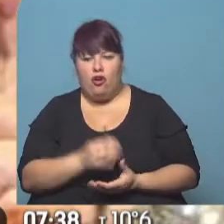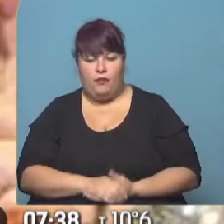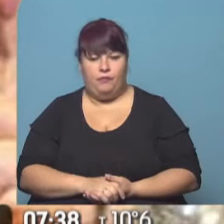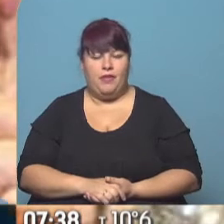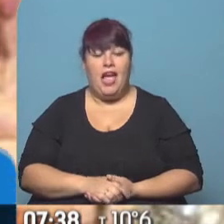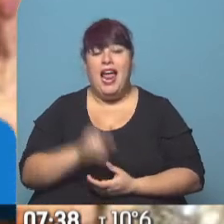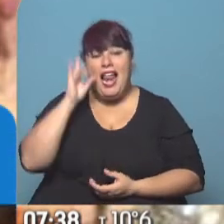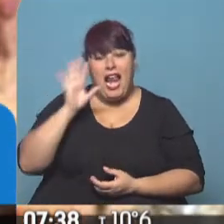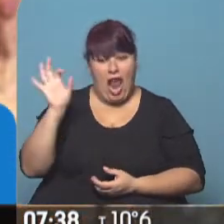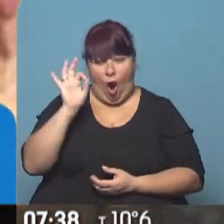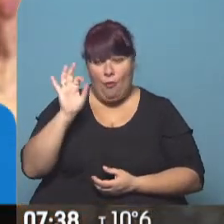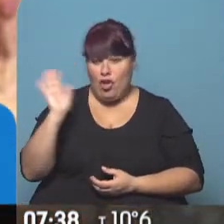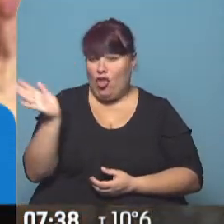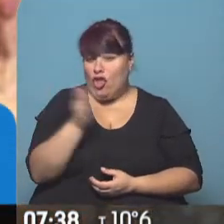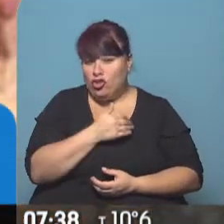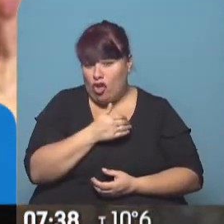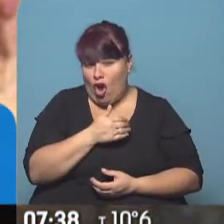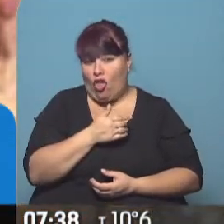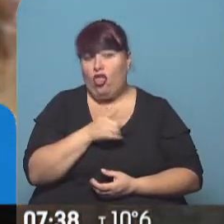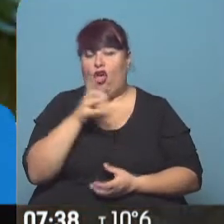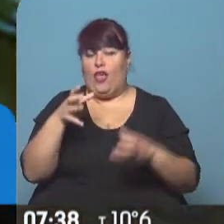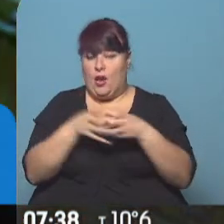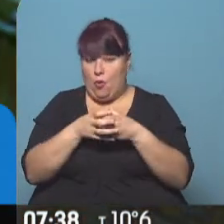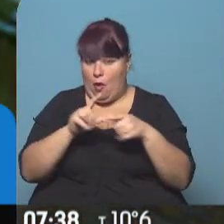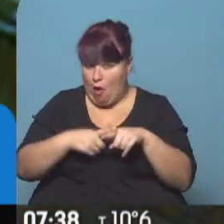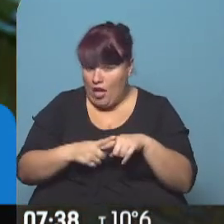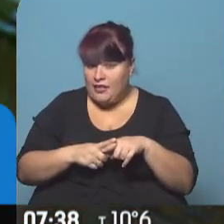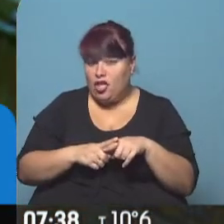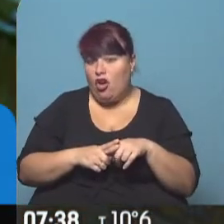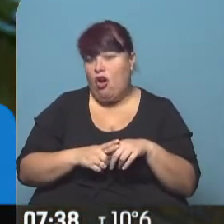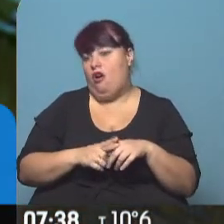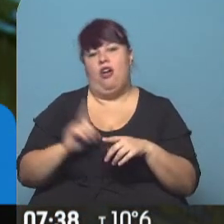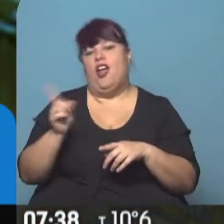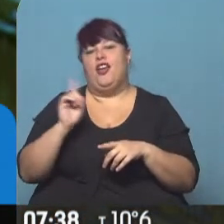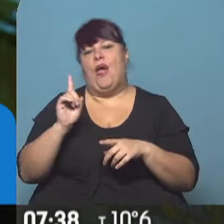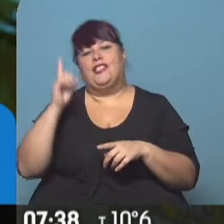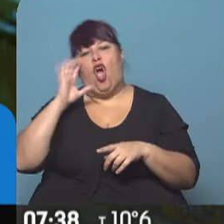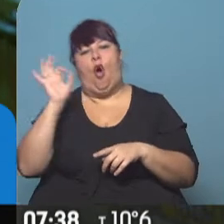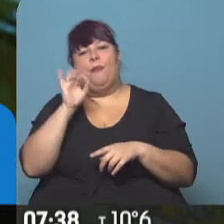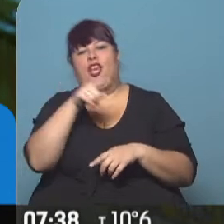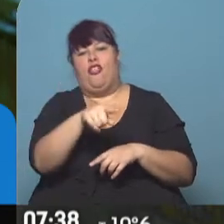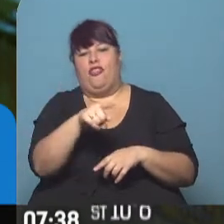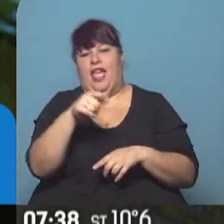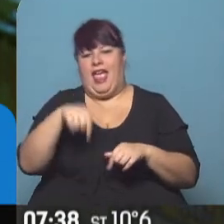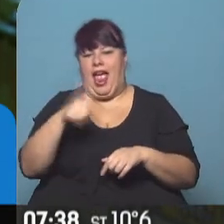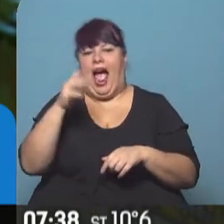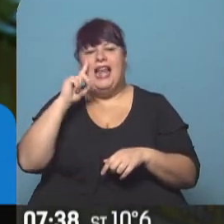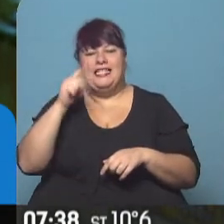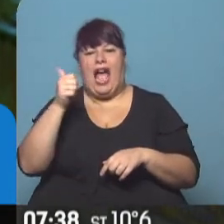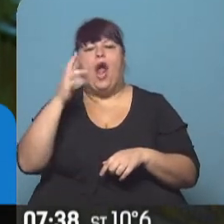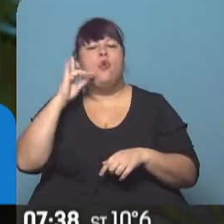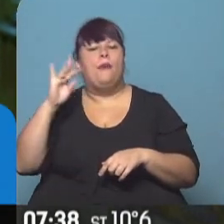La opinión generalizada de la conducción no son las opiniones que ha dado en este momento Alcira